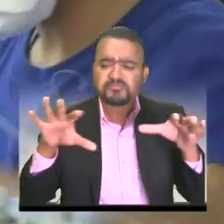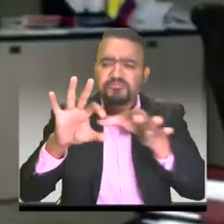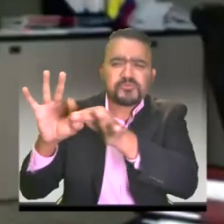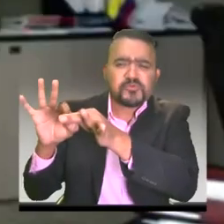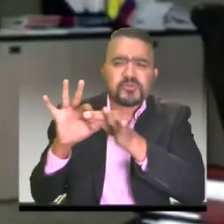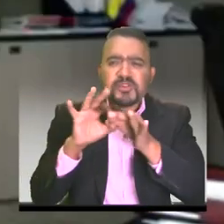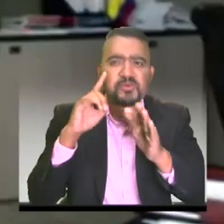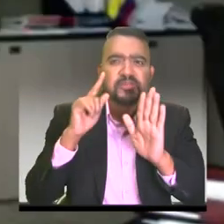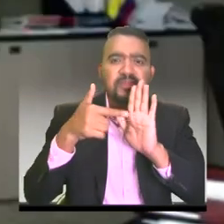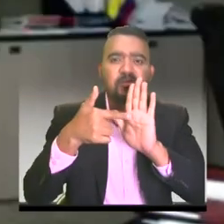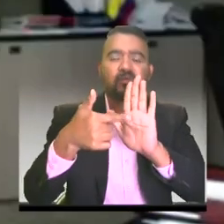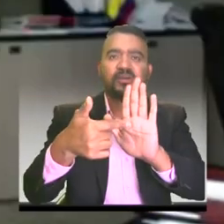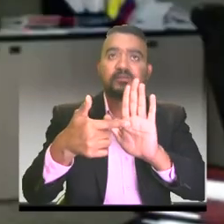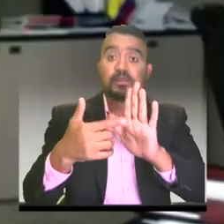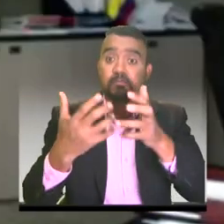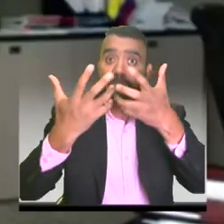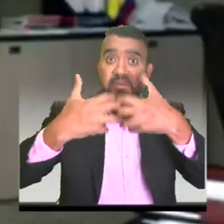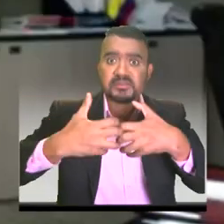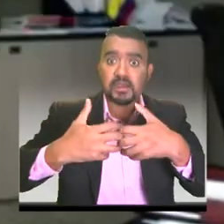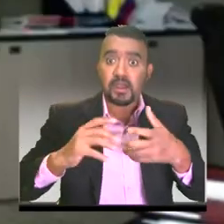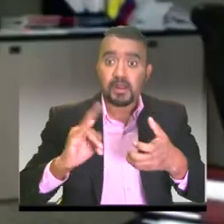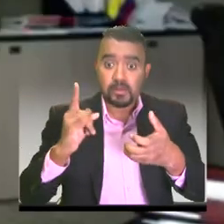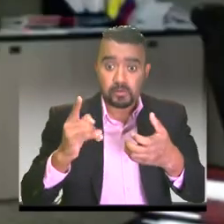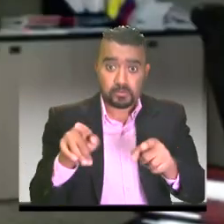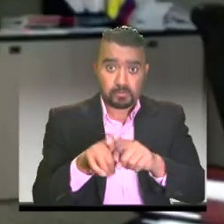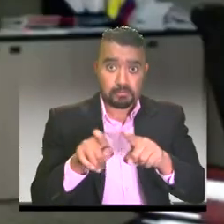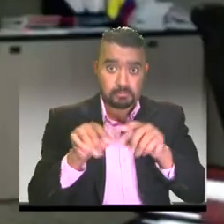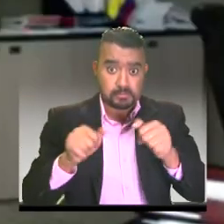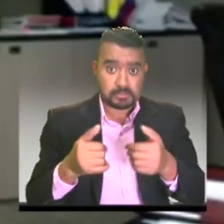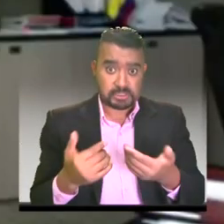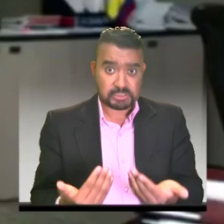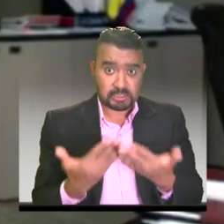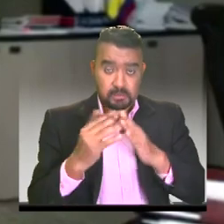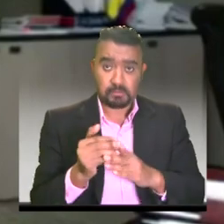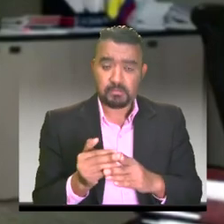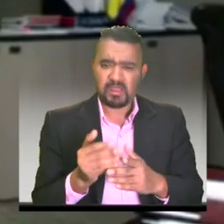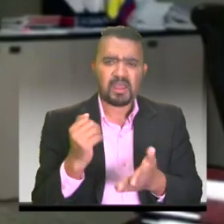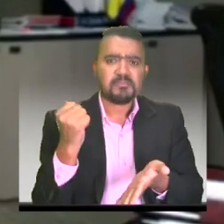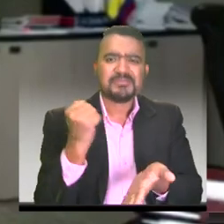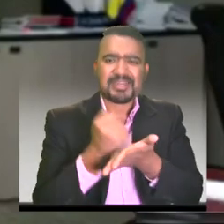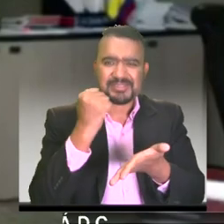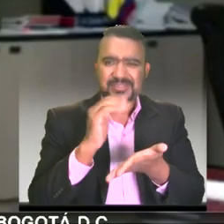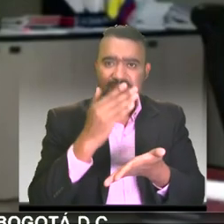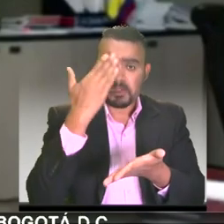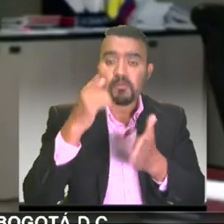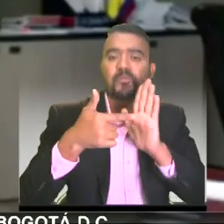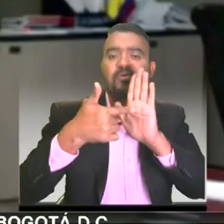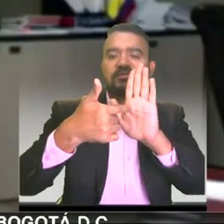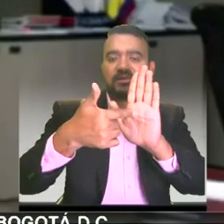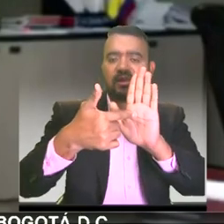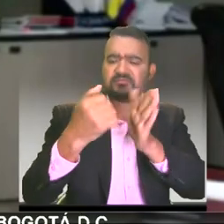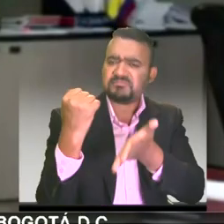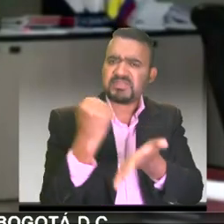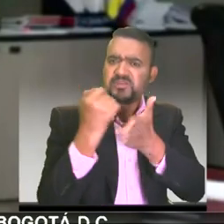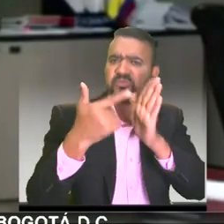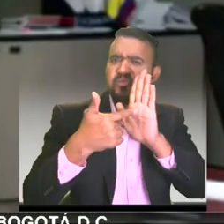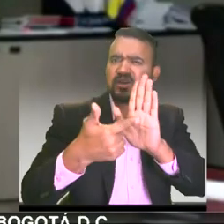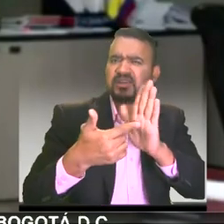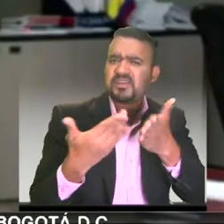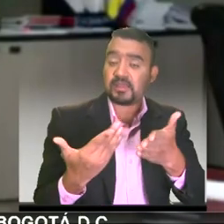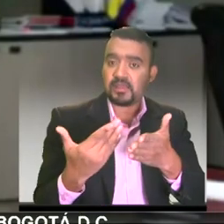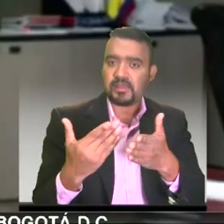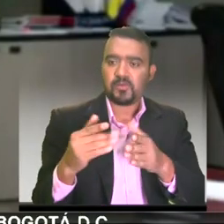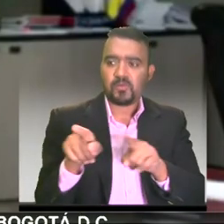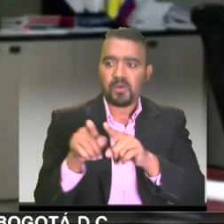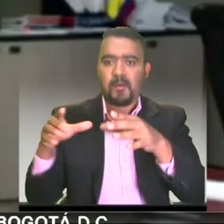podrá todas las empresas que producen en nuestro país sin costo alguno y de esa manera visibilizar el esfuerzo de